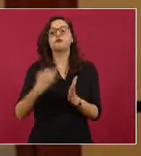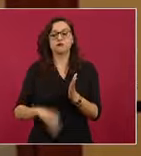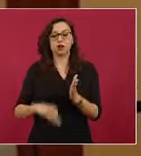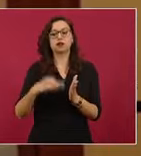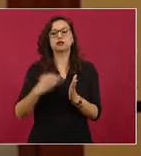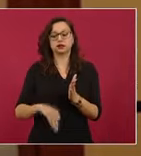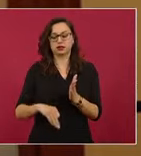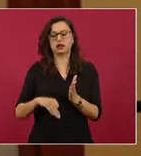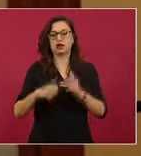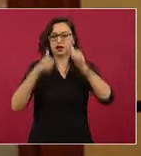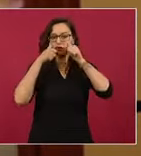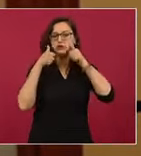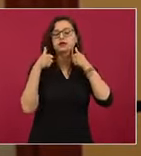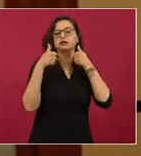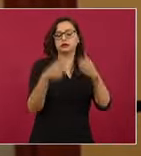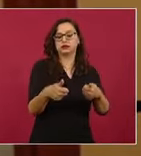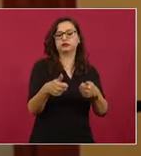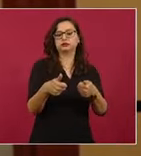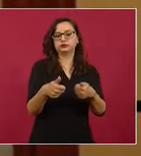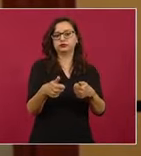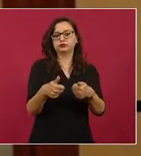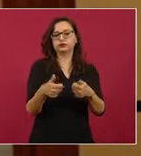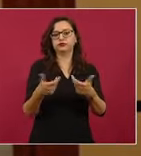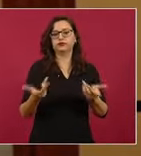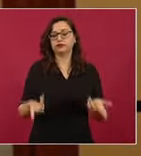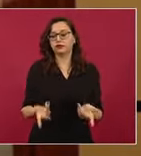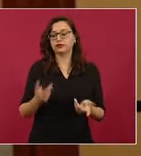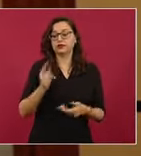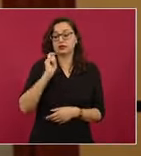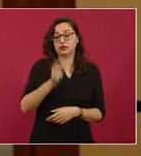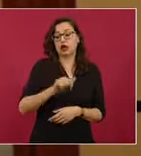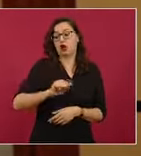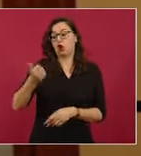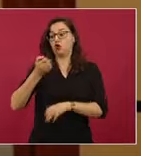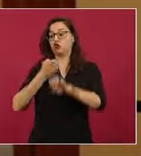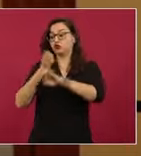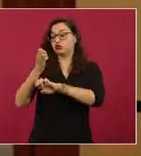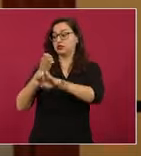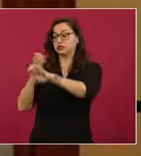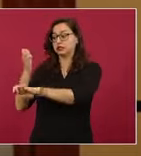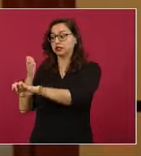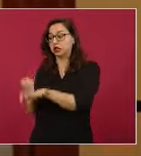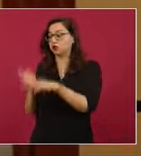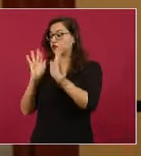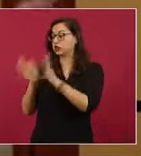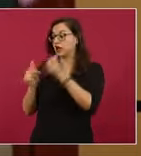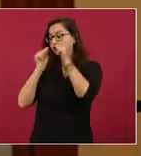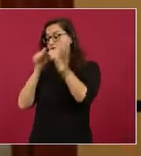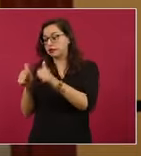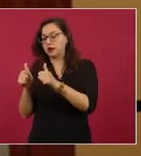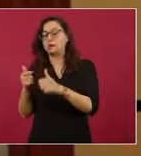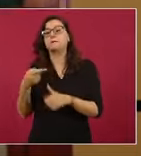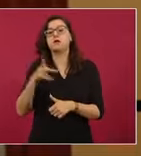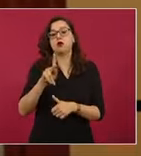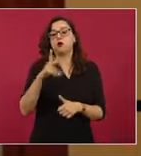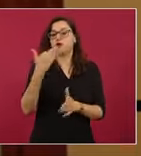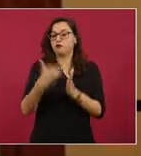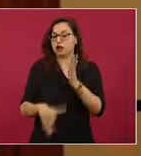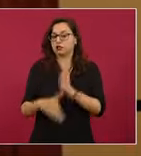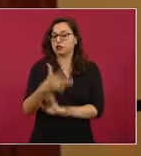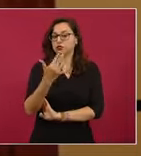de población a la que hemos llegado hasta ahora, nos faltaría un 50% más. Y la